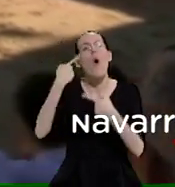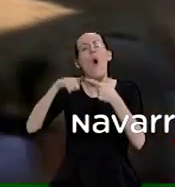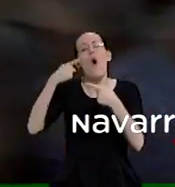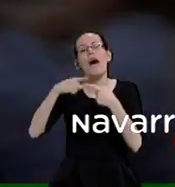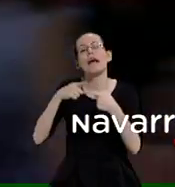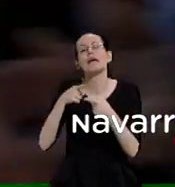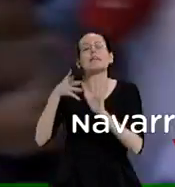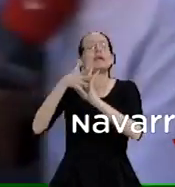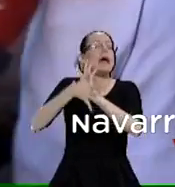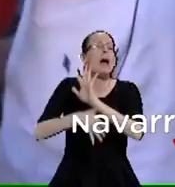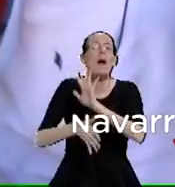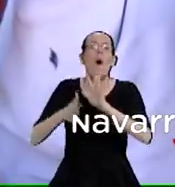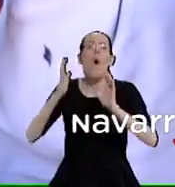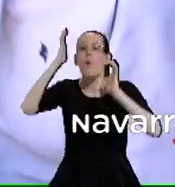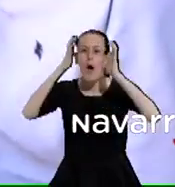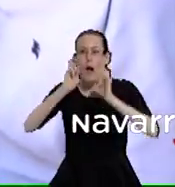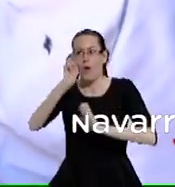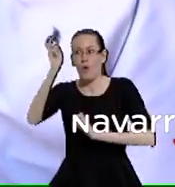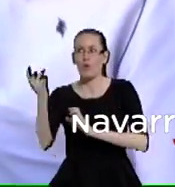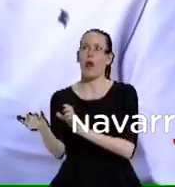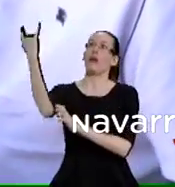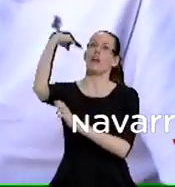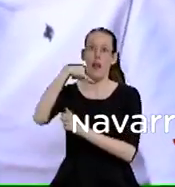una cosa es que sean bravas, otra cosa es que salten hasta aquí, claro.